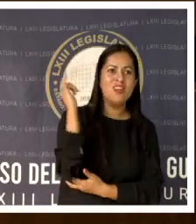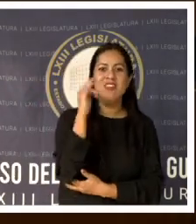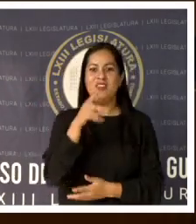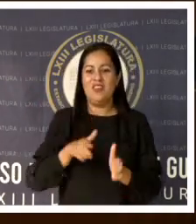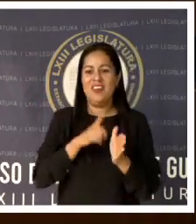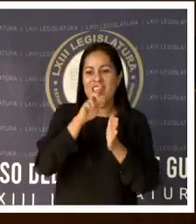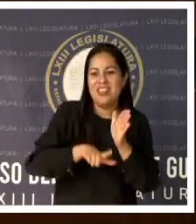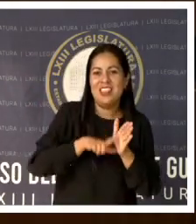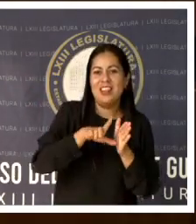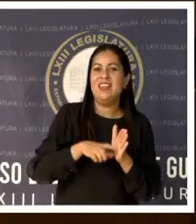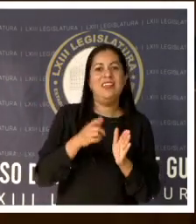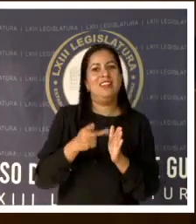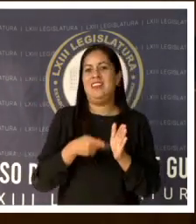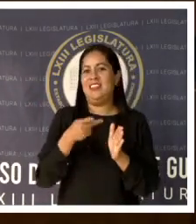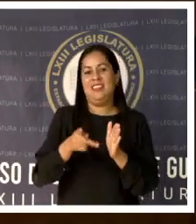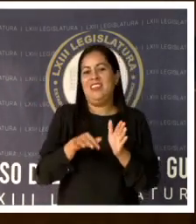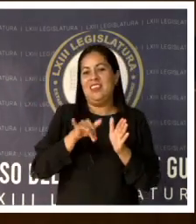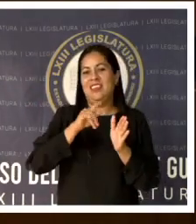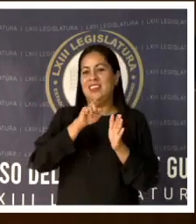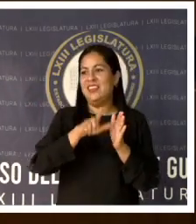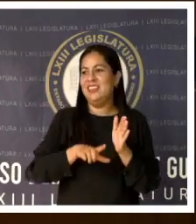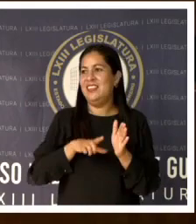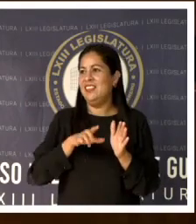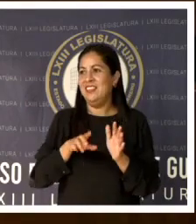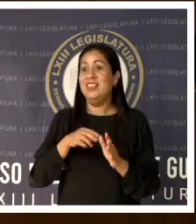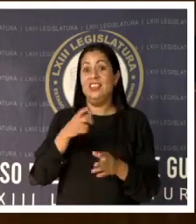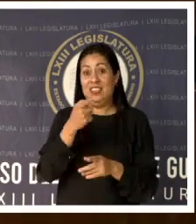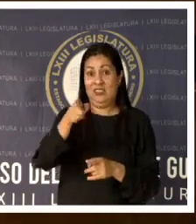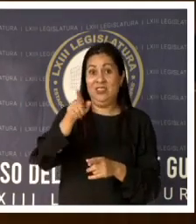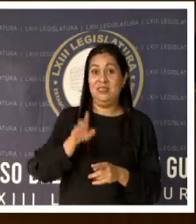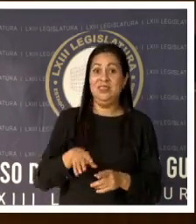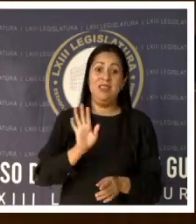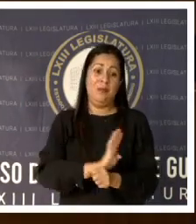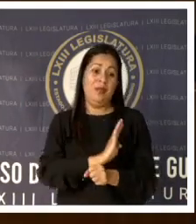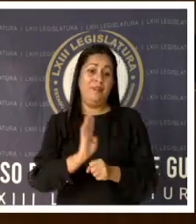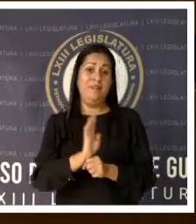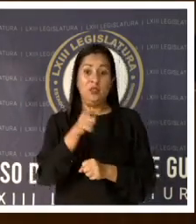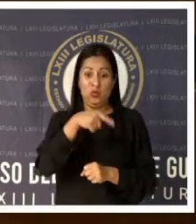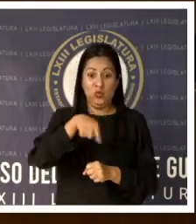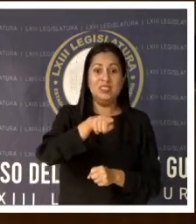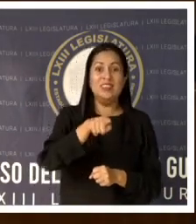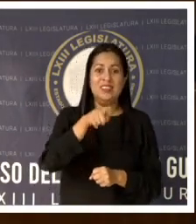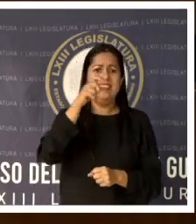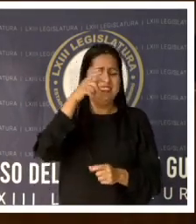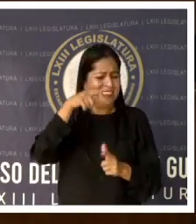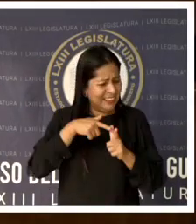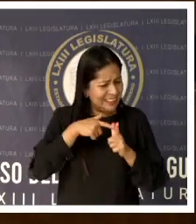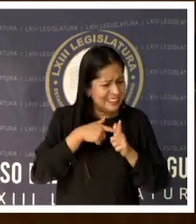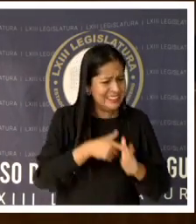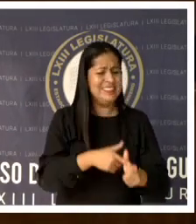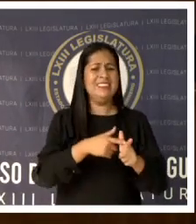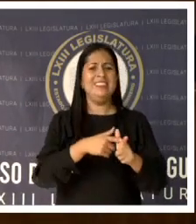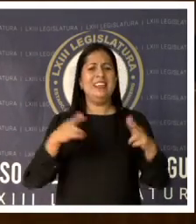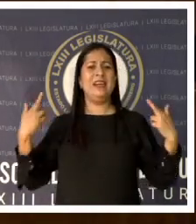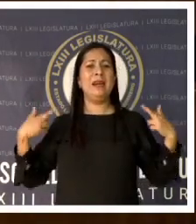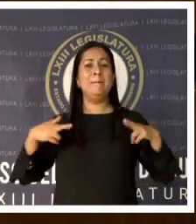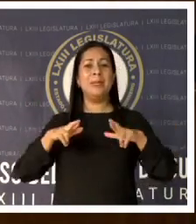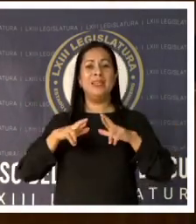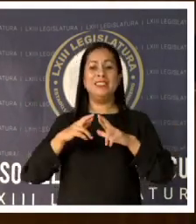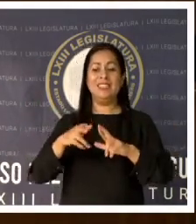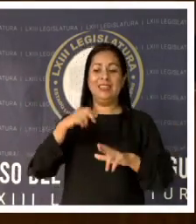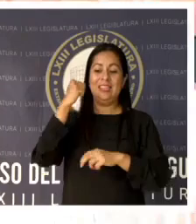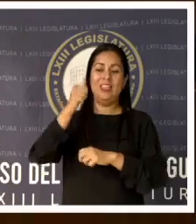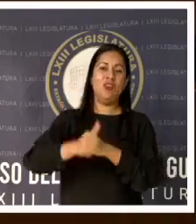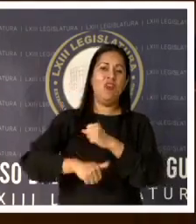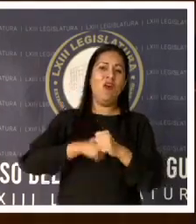los vendieron y solo se enriquecieron ustedes que siguen representando al viejo régimen de aquí para allá lo siguen representando Muchas